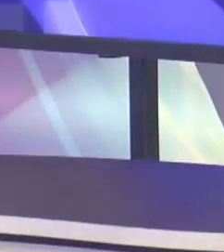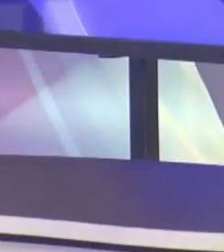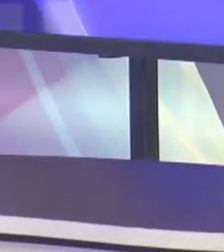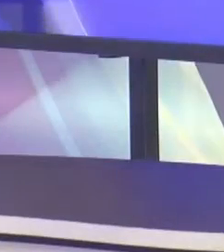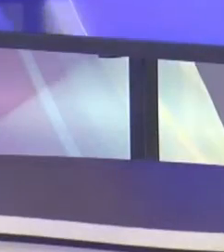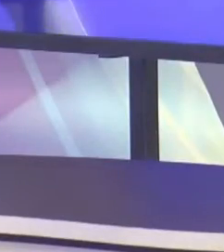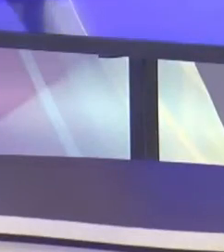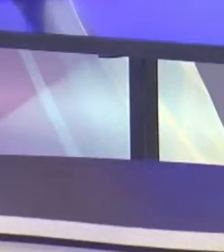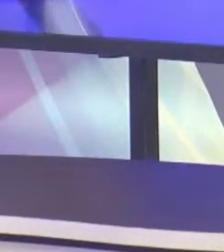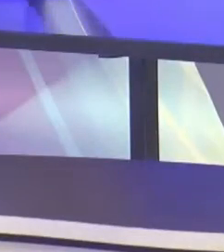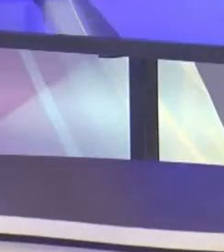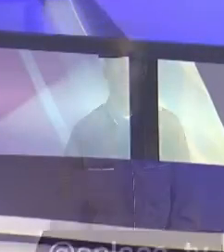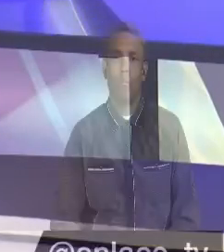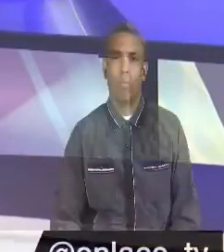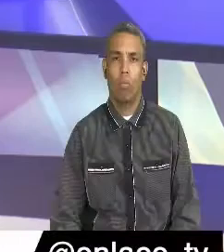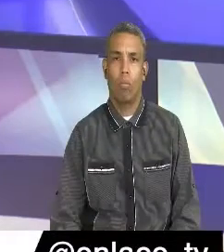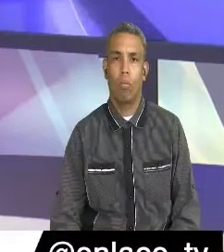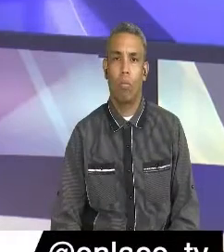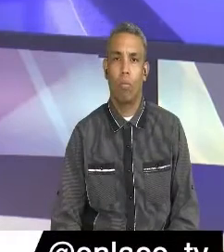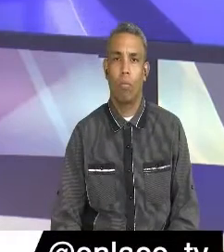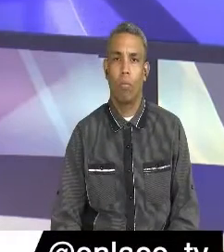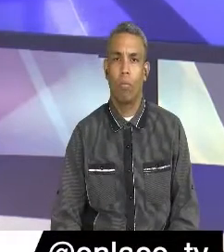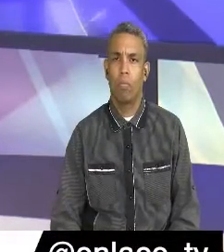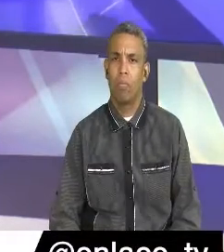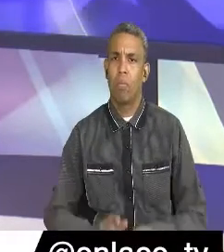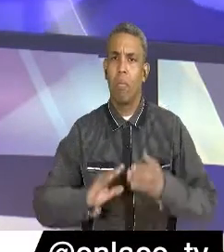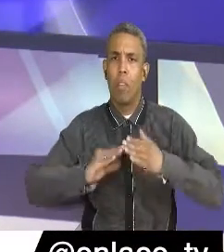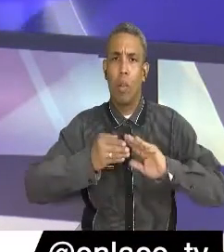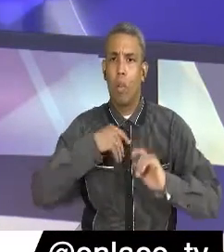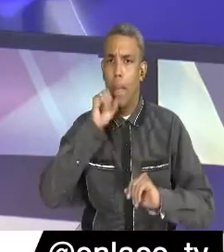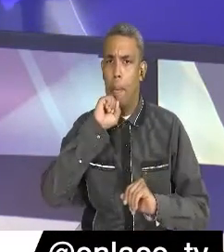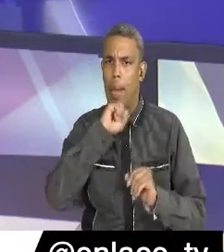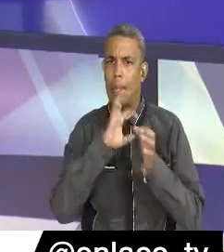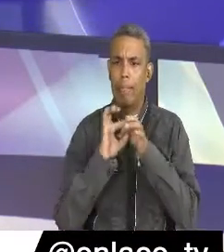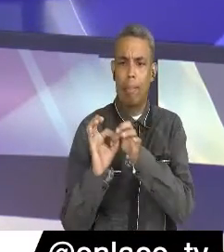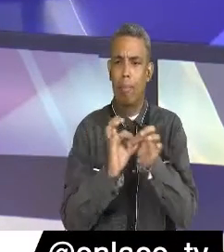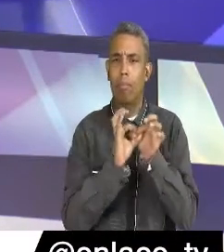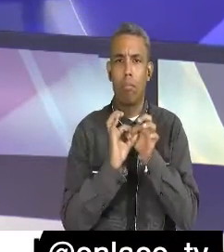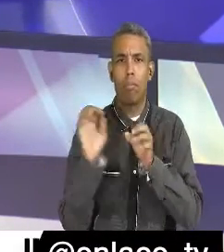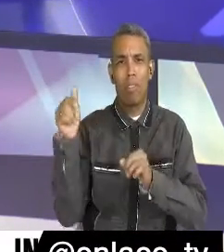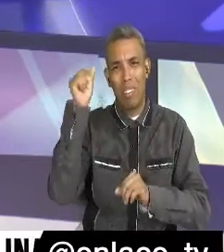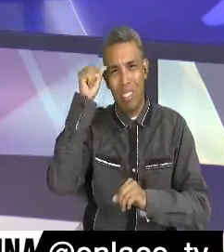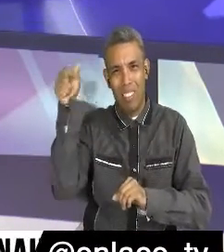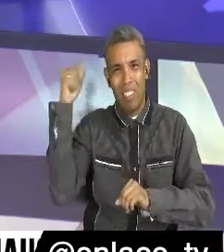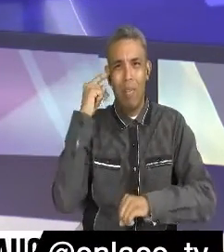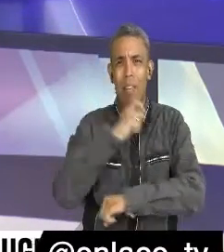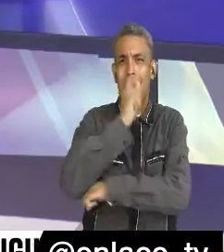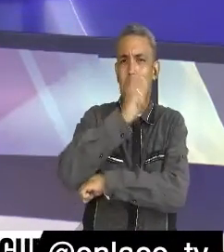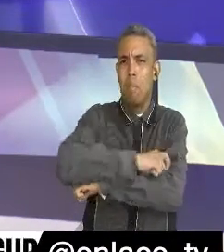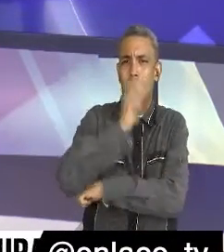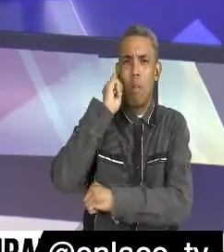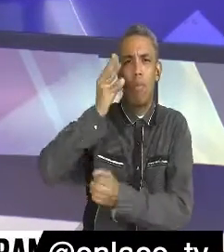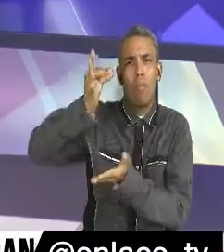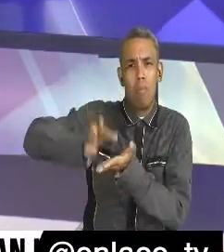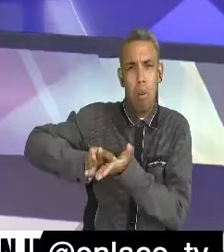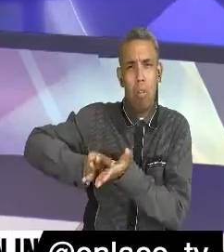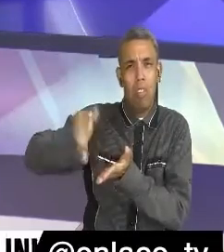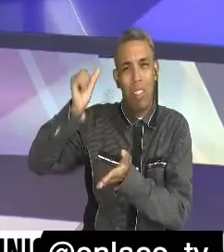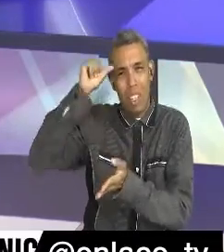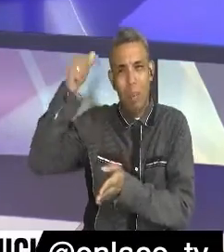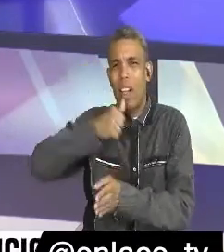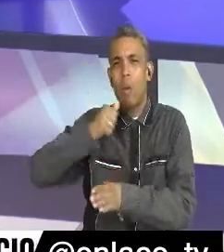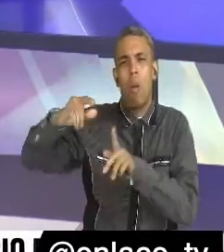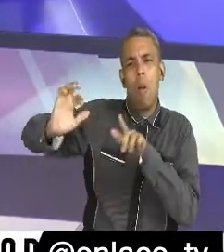Y los barranqueños se unen para ayudar a los damnificados de Mocoa. En la siguiente nota usted podrá saber cuáles son las donaciones que puede llevar y